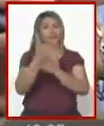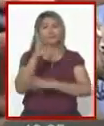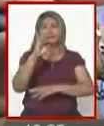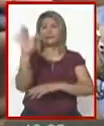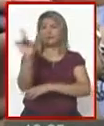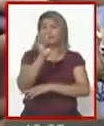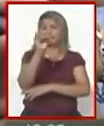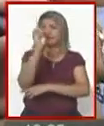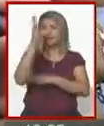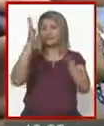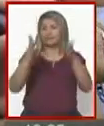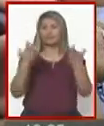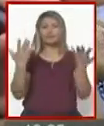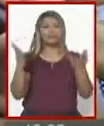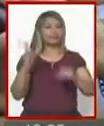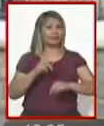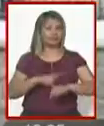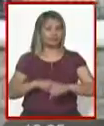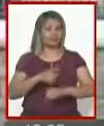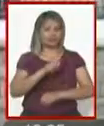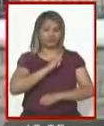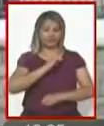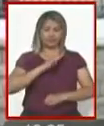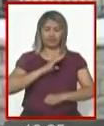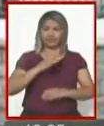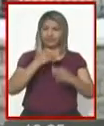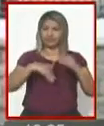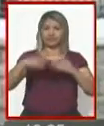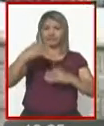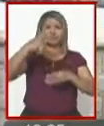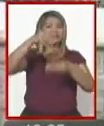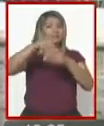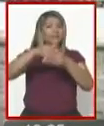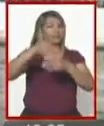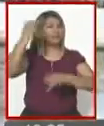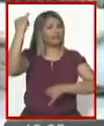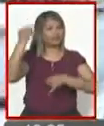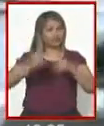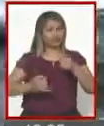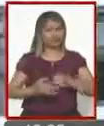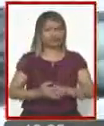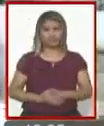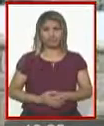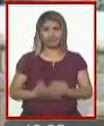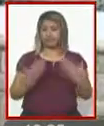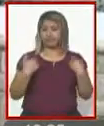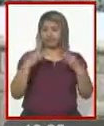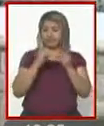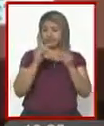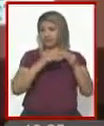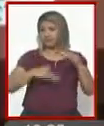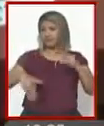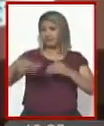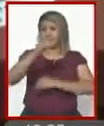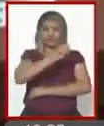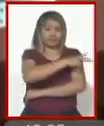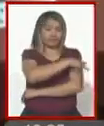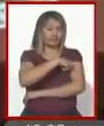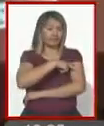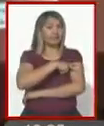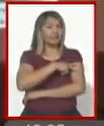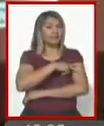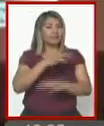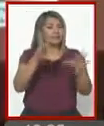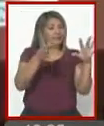ciudadanos bolivianos en este momento el tribunal supremo electoral finalmente tiene mayoría de vocales de